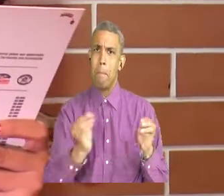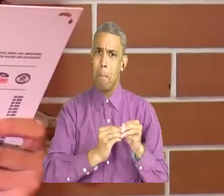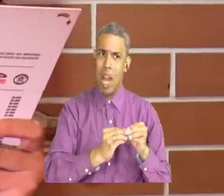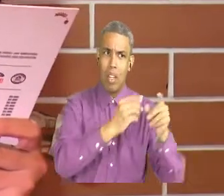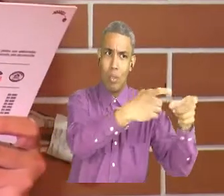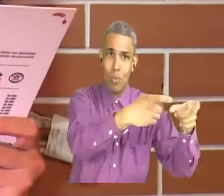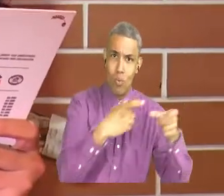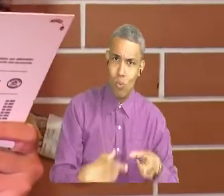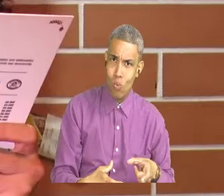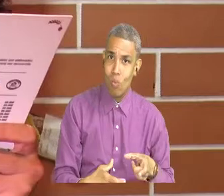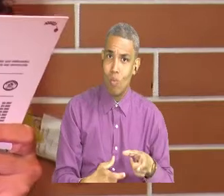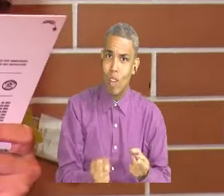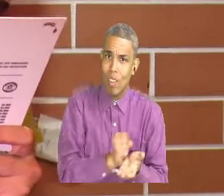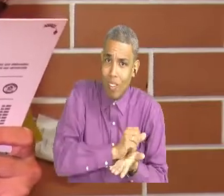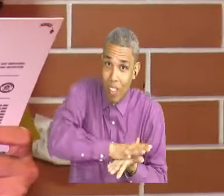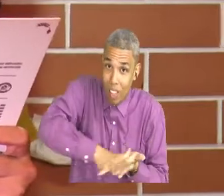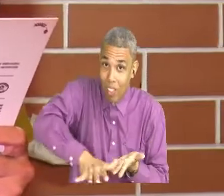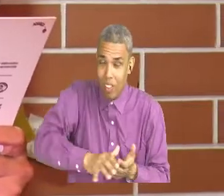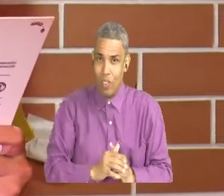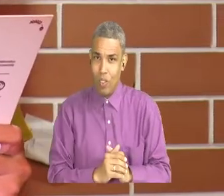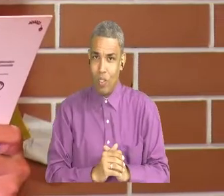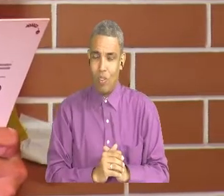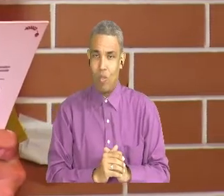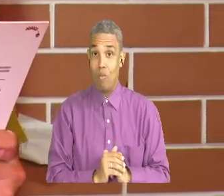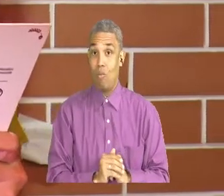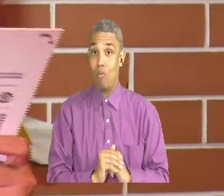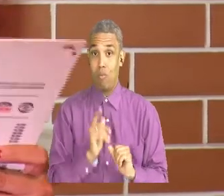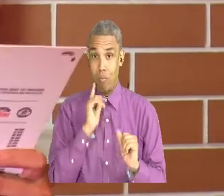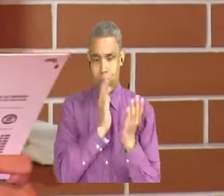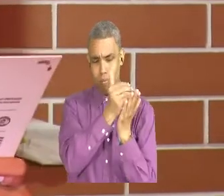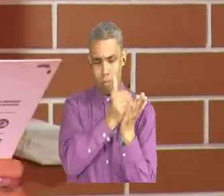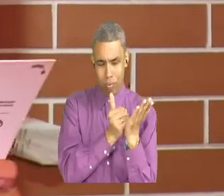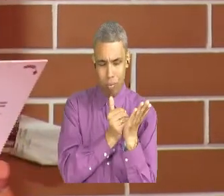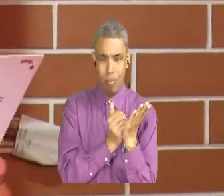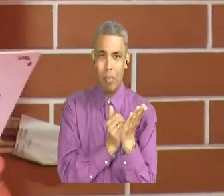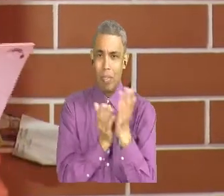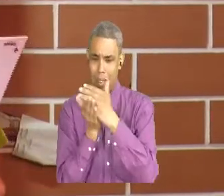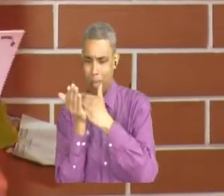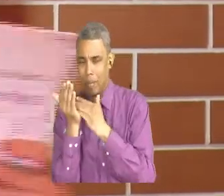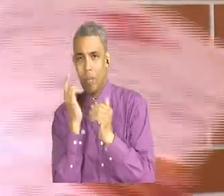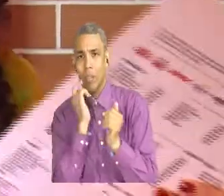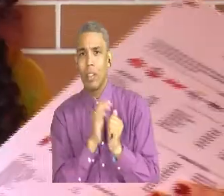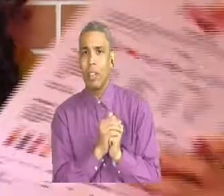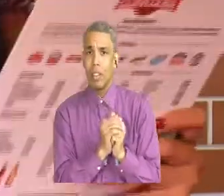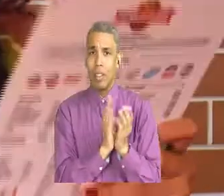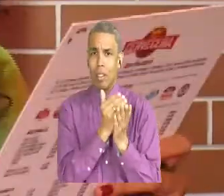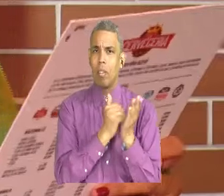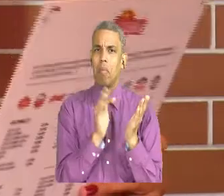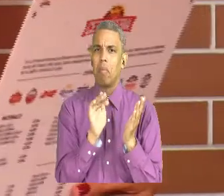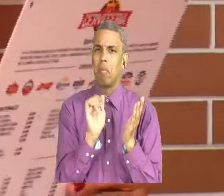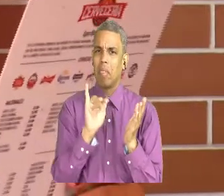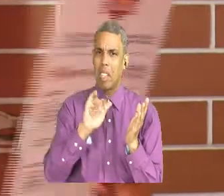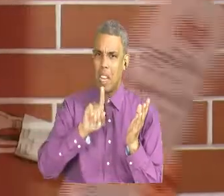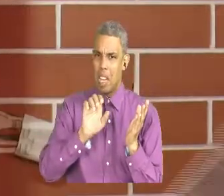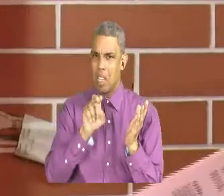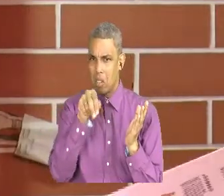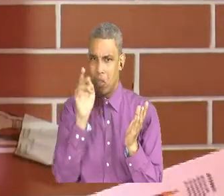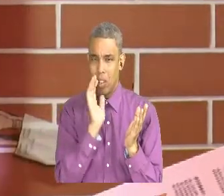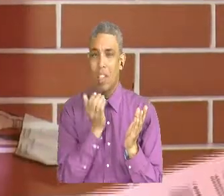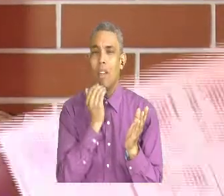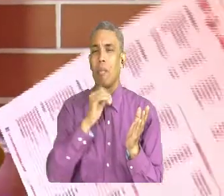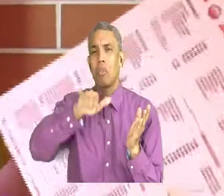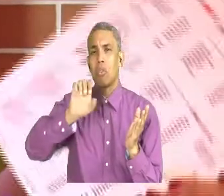16 unidades, Rossi, que son 24 unidades, y las Tyson, que son 32 unidades. Es decir, usted pide una Jordan que trae